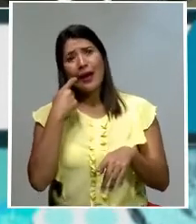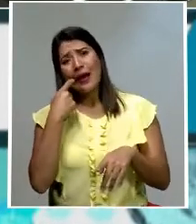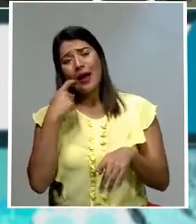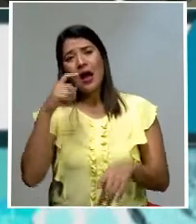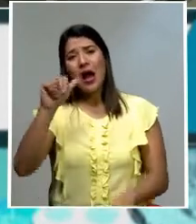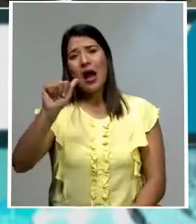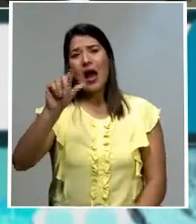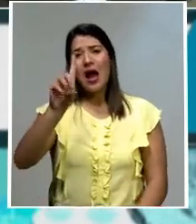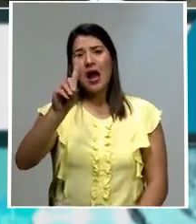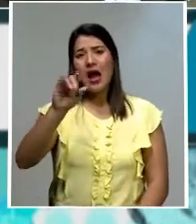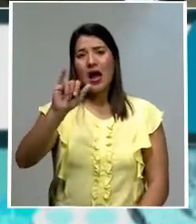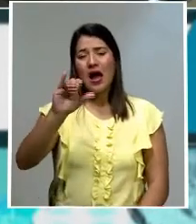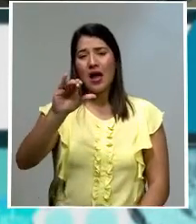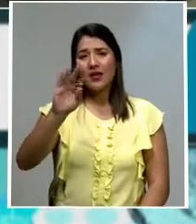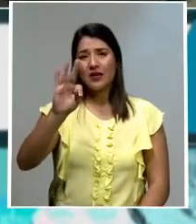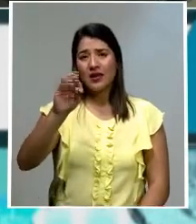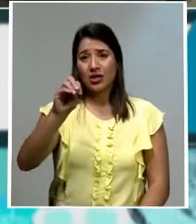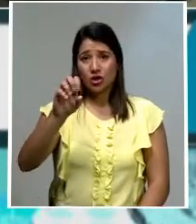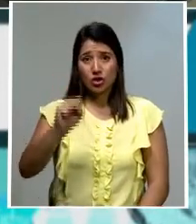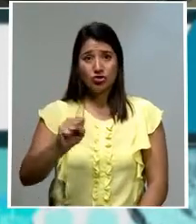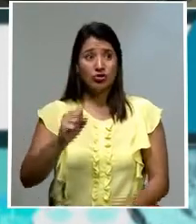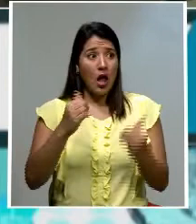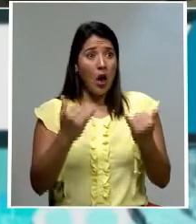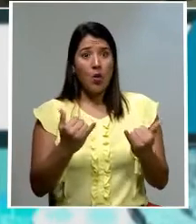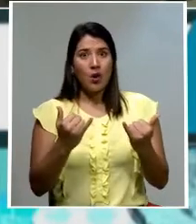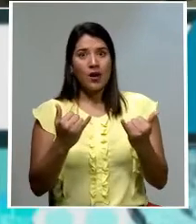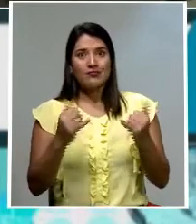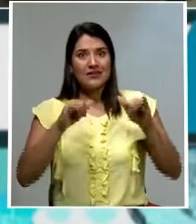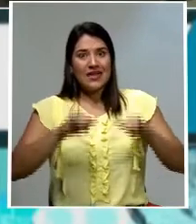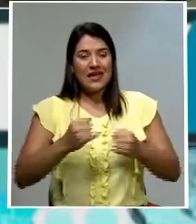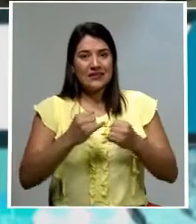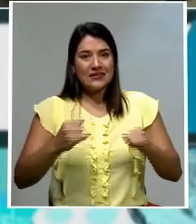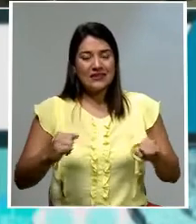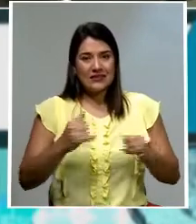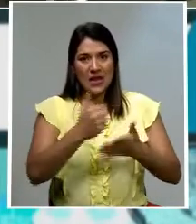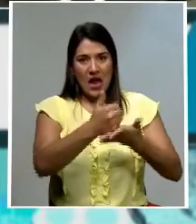la importante ayuda que les ofrecía el IAFA.